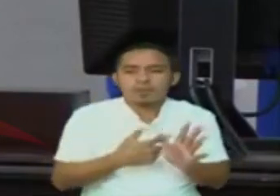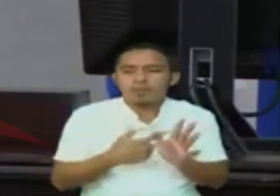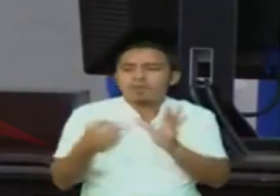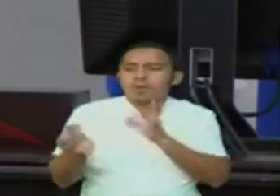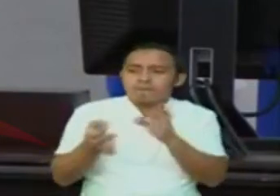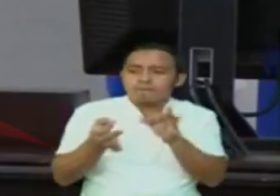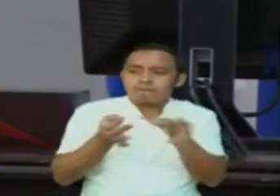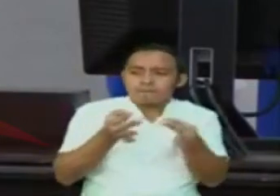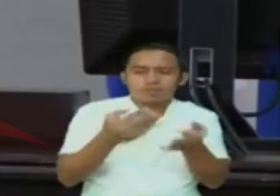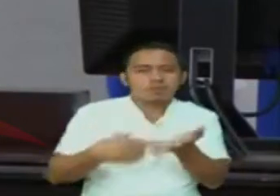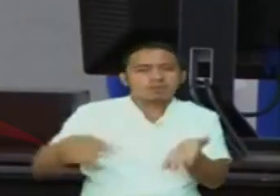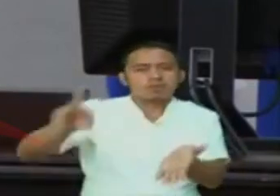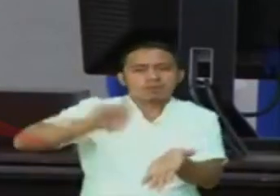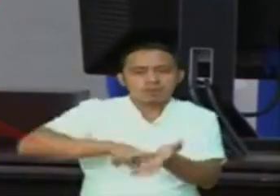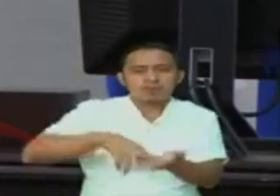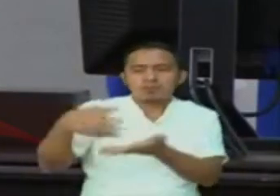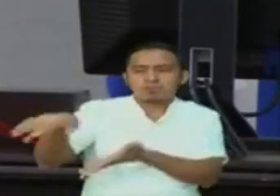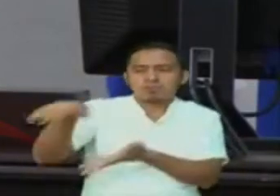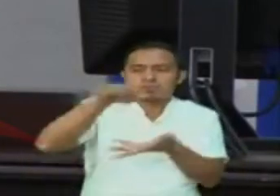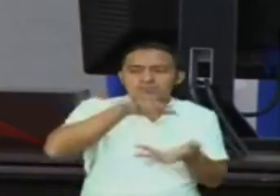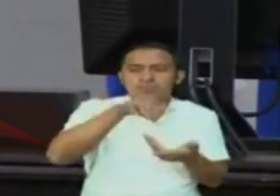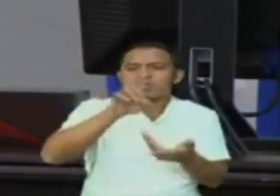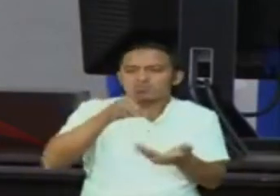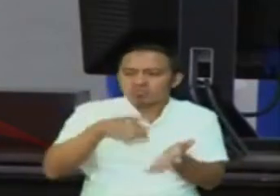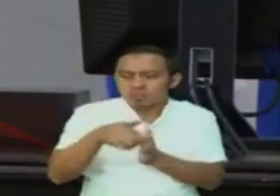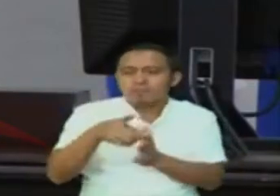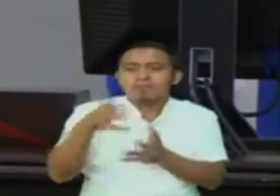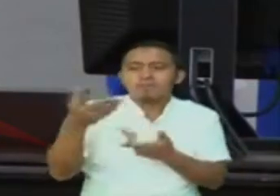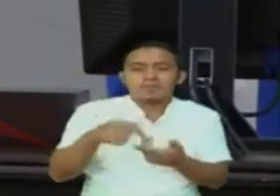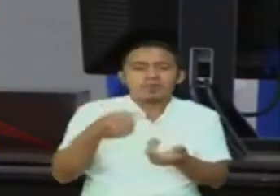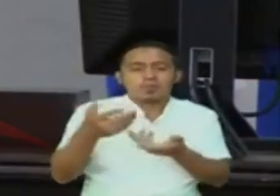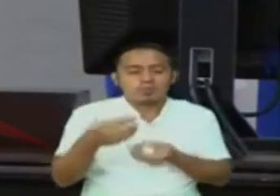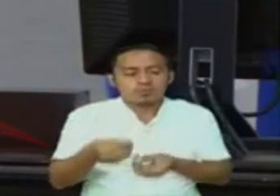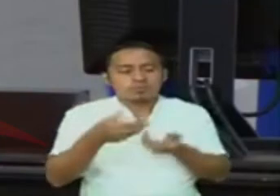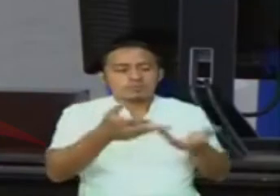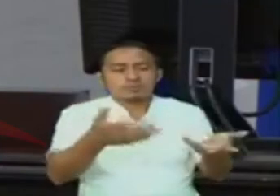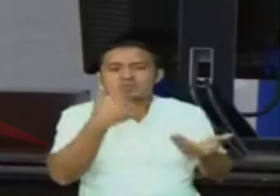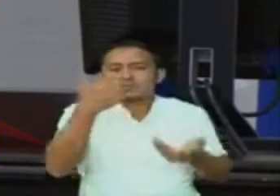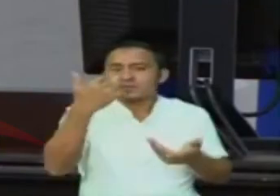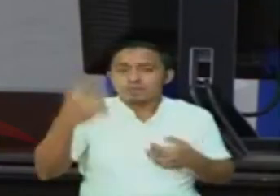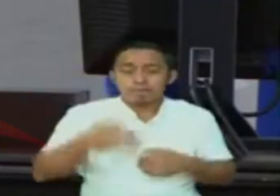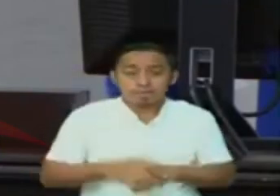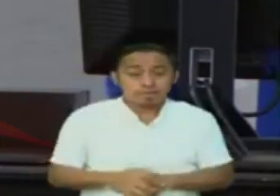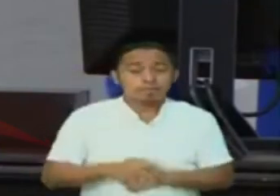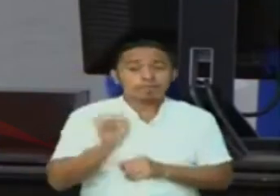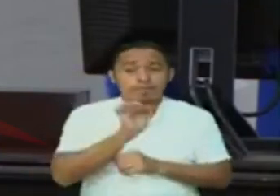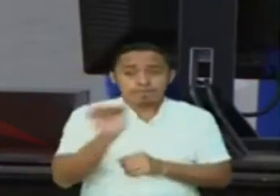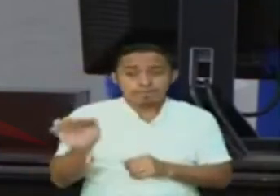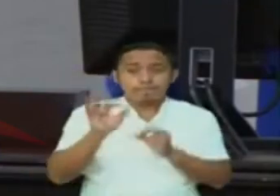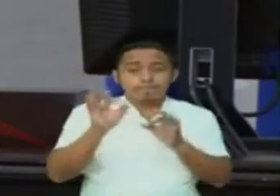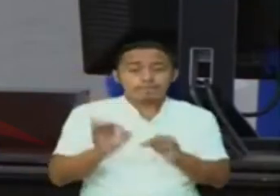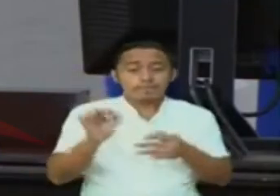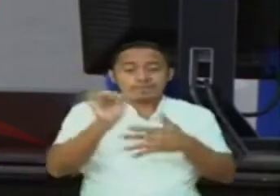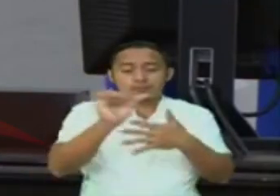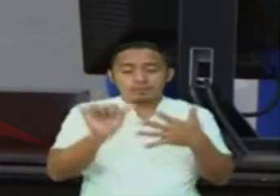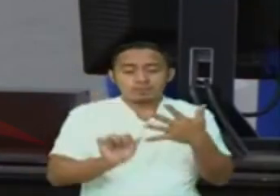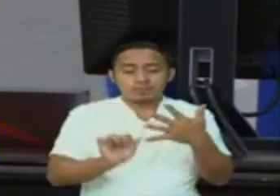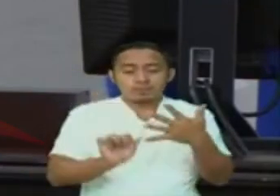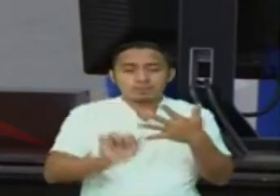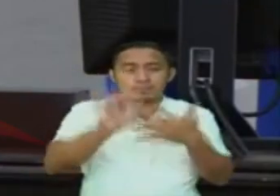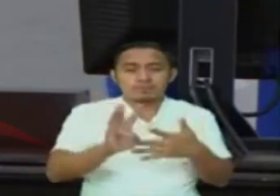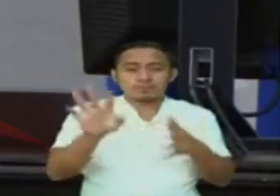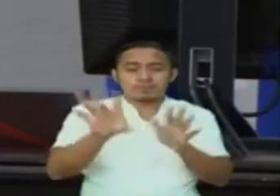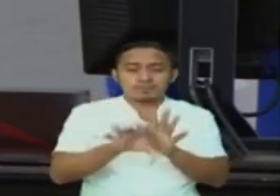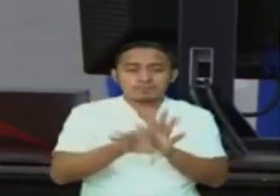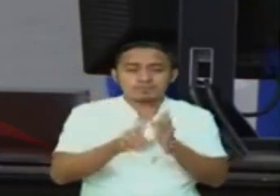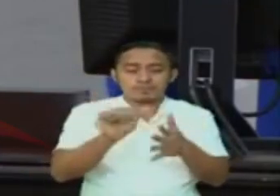de donaciones, proveniencia y beneficiario final, incumpliendo así el artículo 13, literal F, de la ley